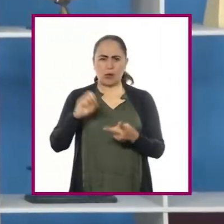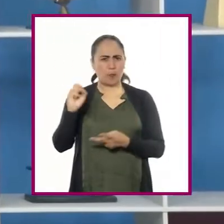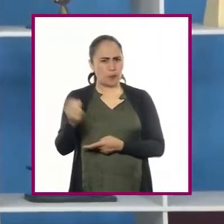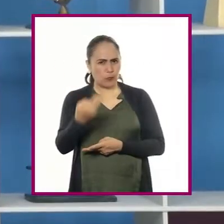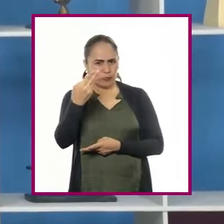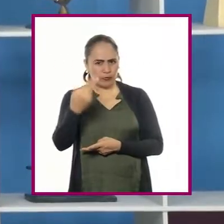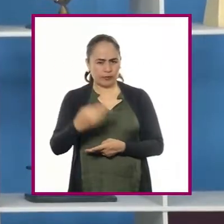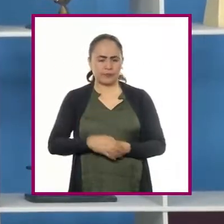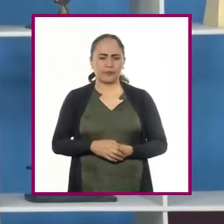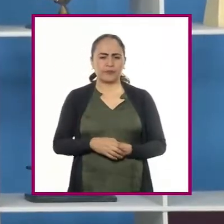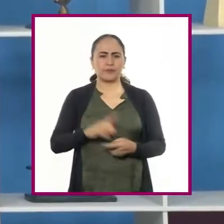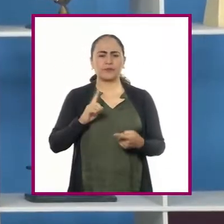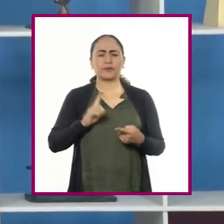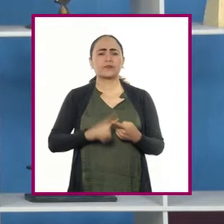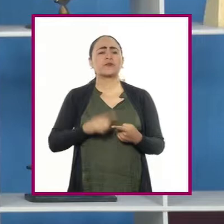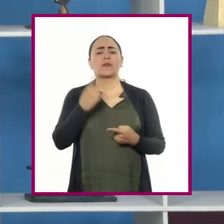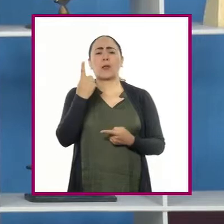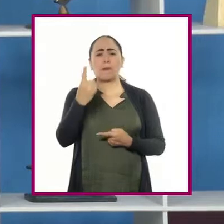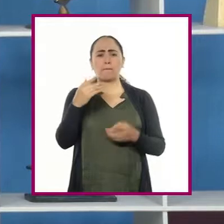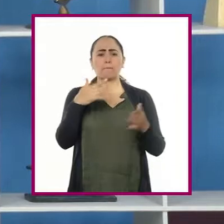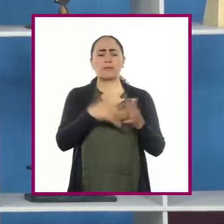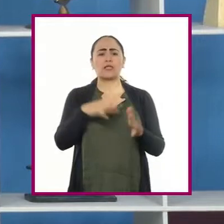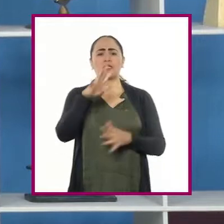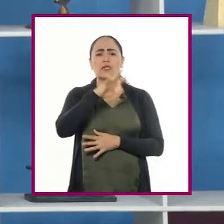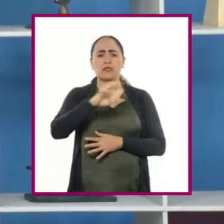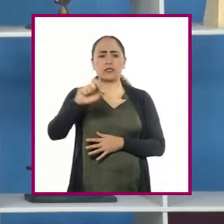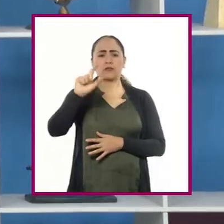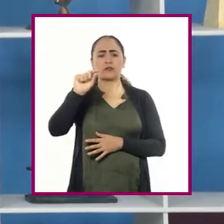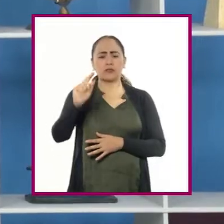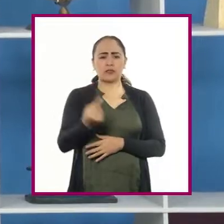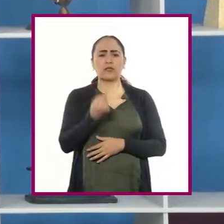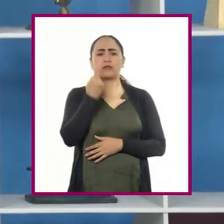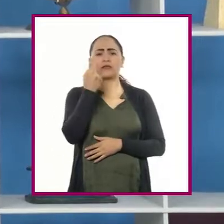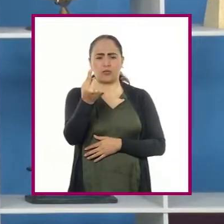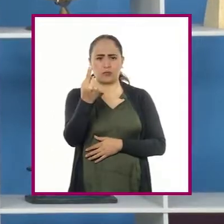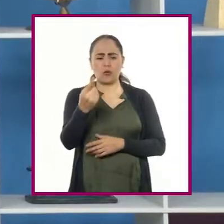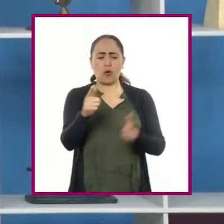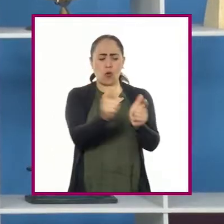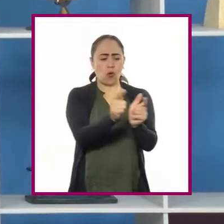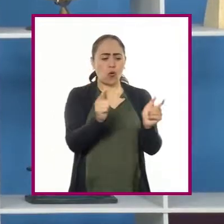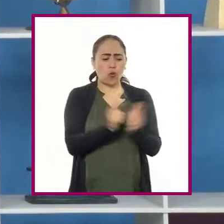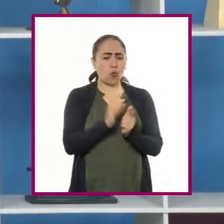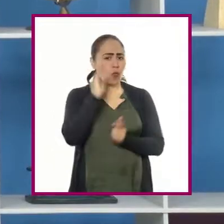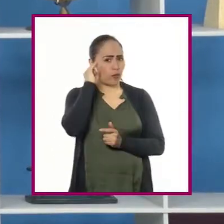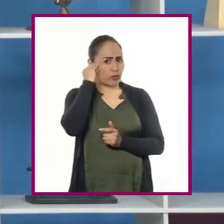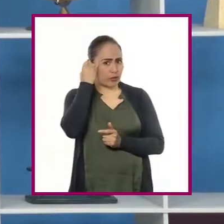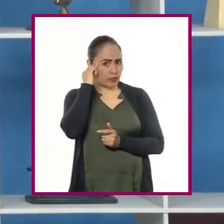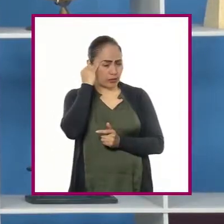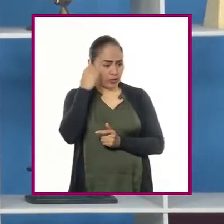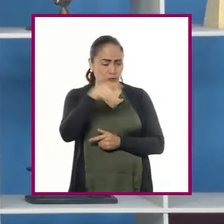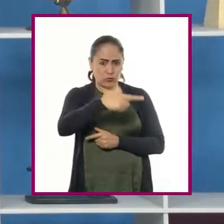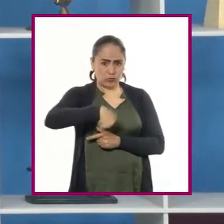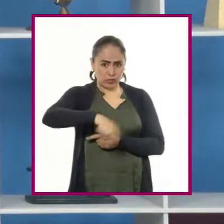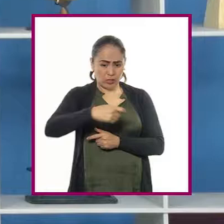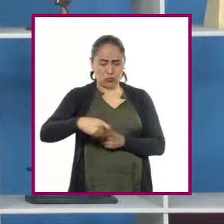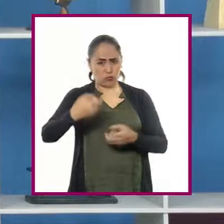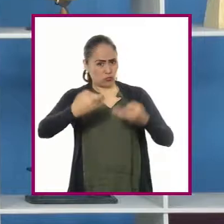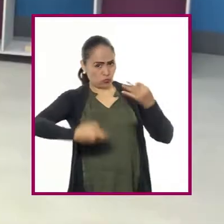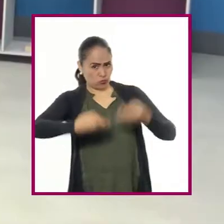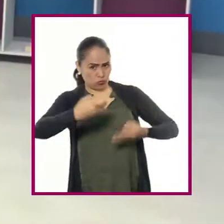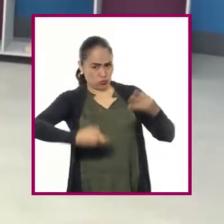ejemplo, desde 1571 se definió que los indígenas no podían ser enjuiciados por la